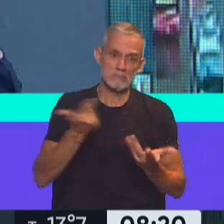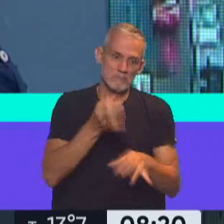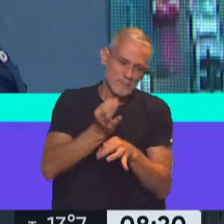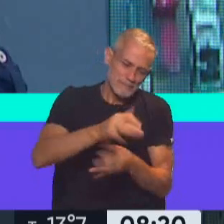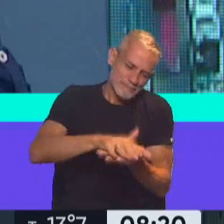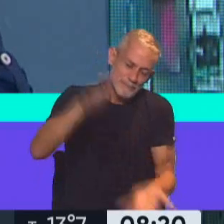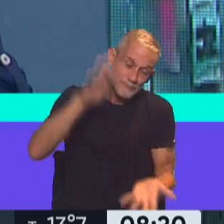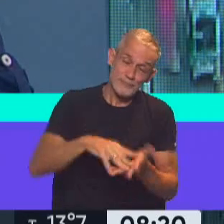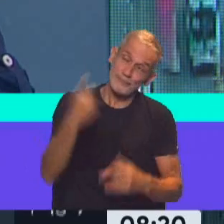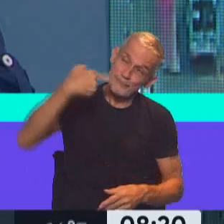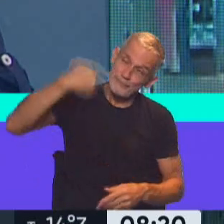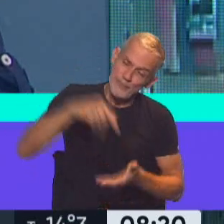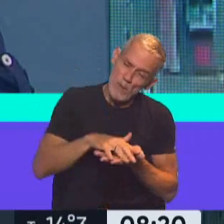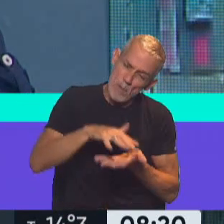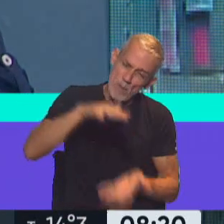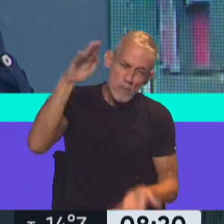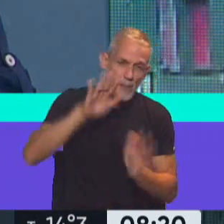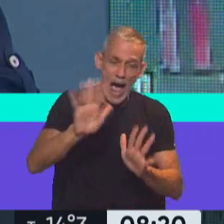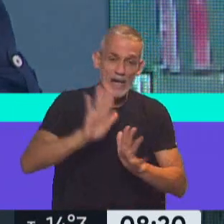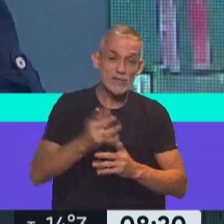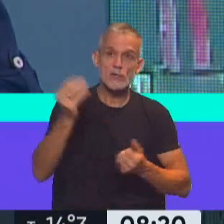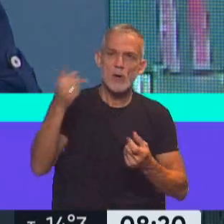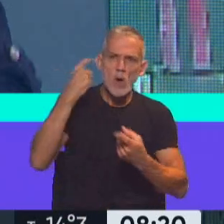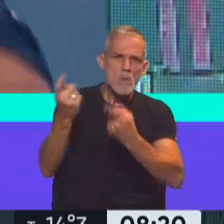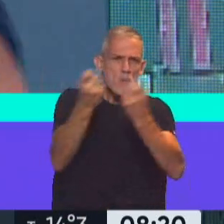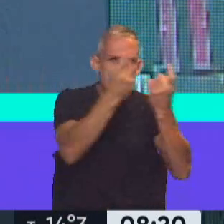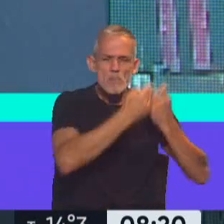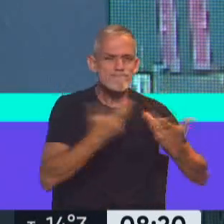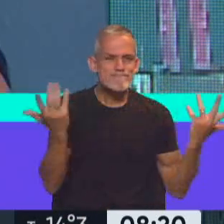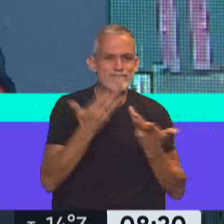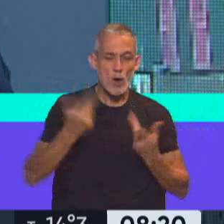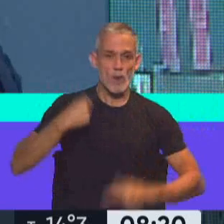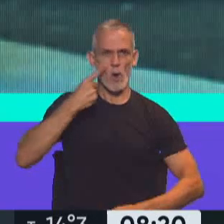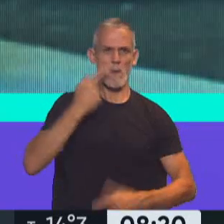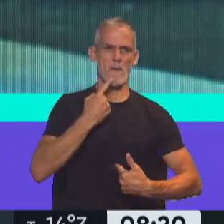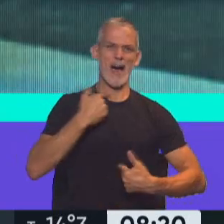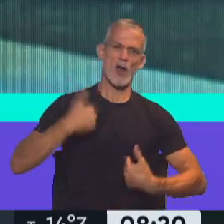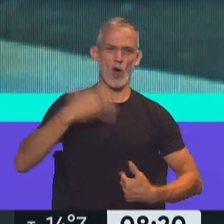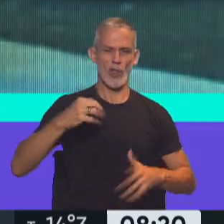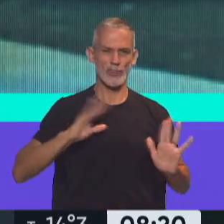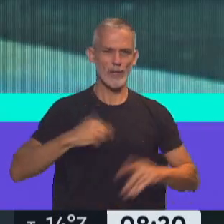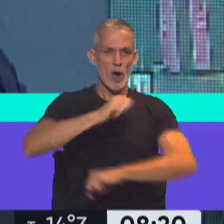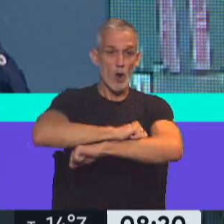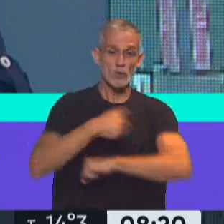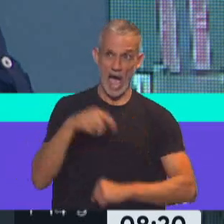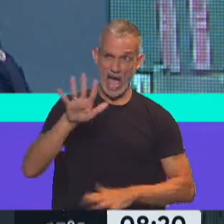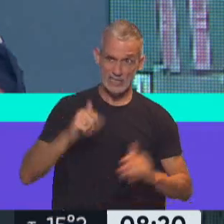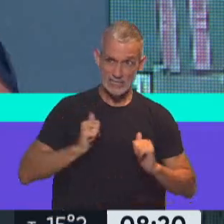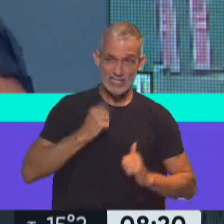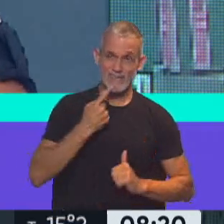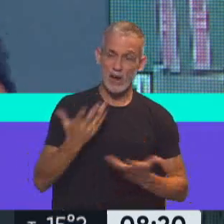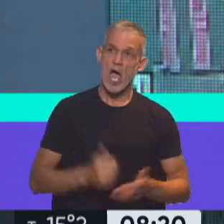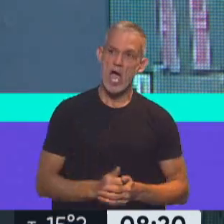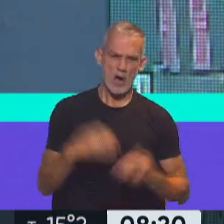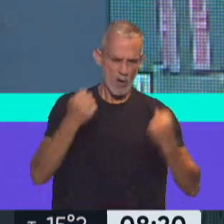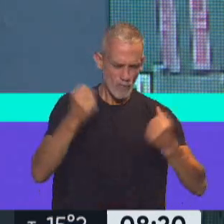quiere, o modelos vinculados a lo que aprendimos de cómo debía ser un varón, cómo debía comportarse, digamos, cierta idea vinculada a